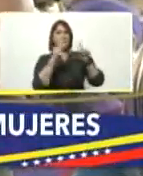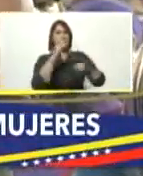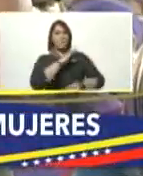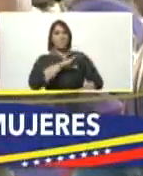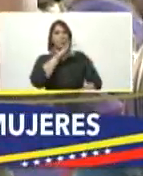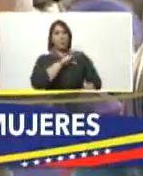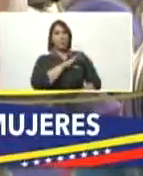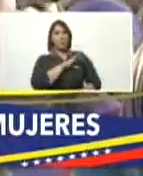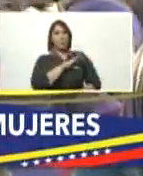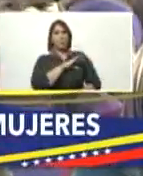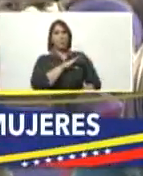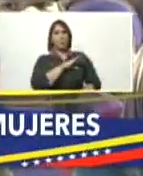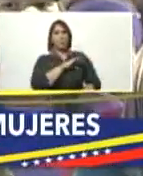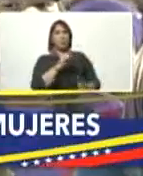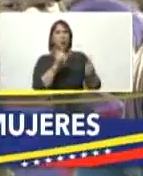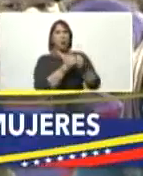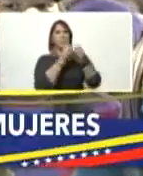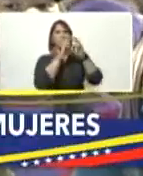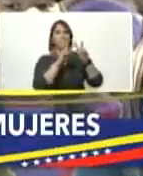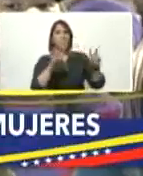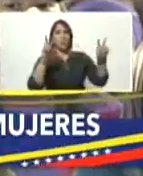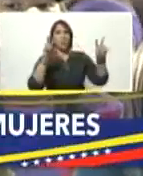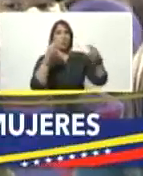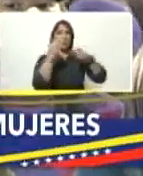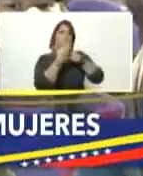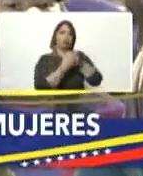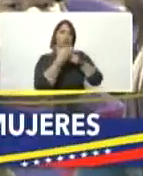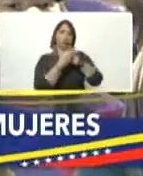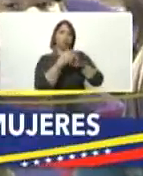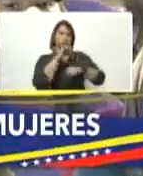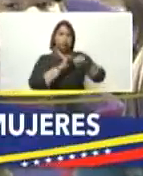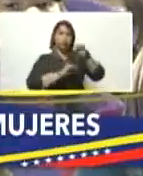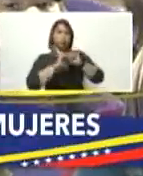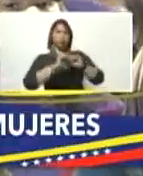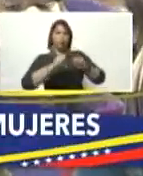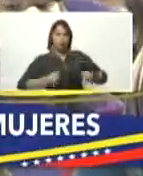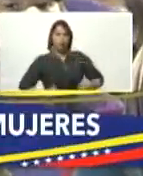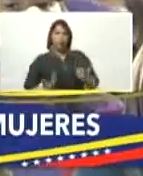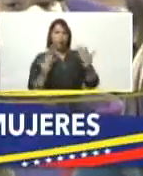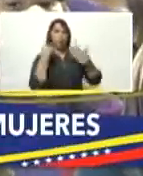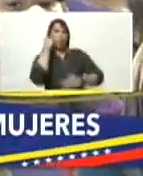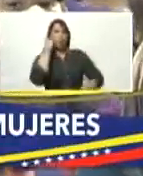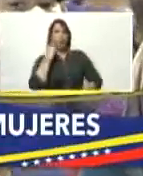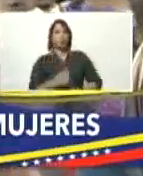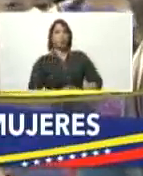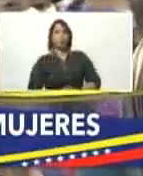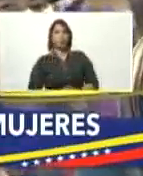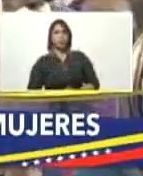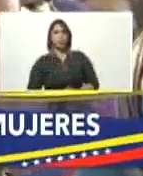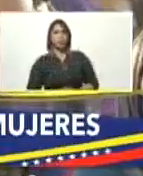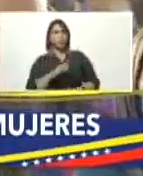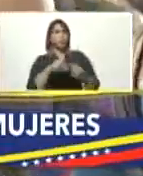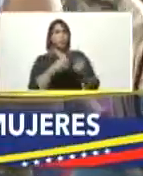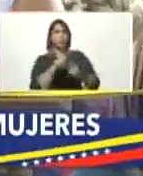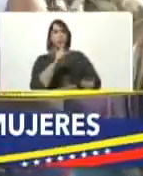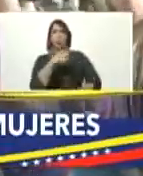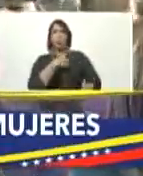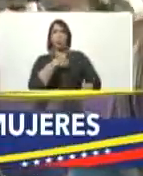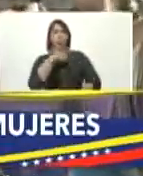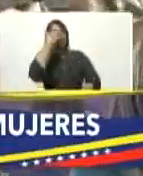sociedad, con la paz, con la ternura y la rebeldía que nos caracteriza a nosotras las mujeres. Eso jamás se nos puede olvidar.